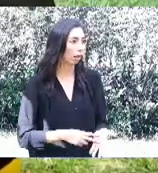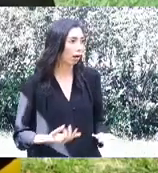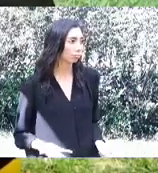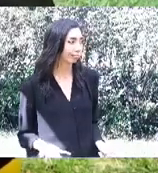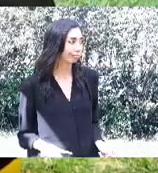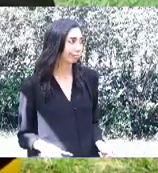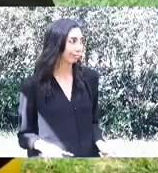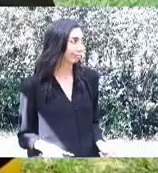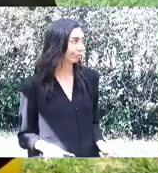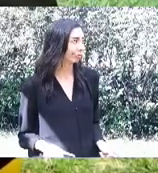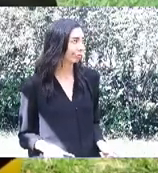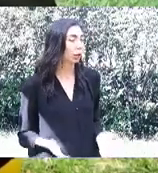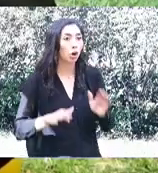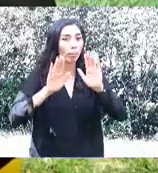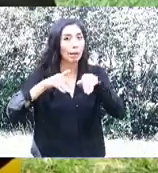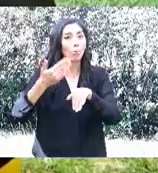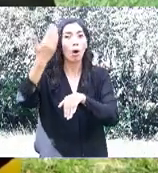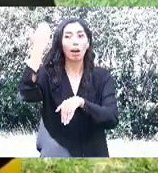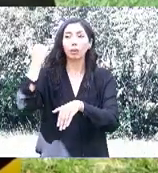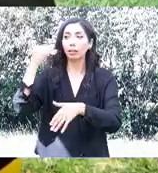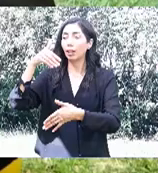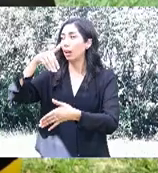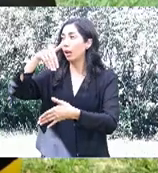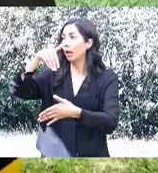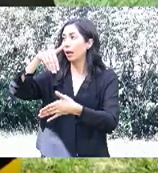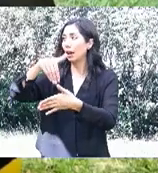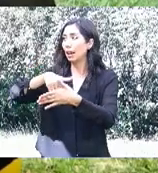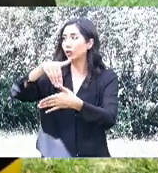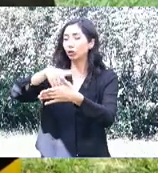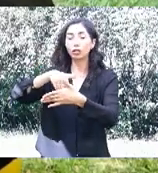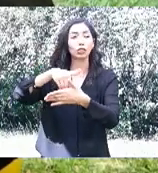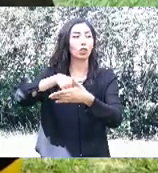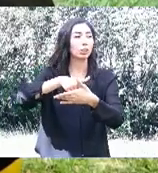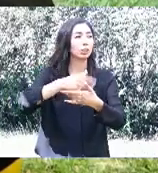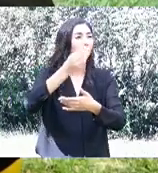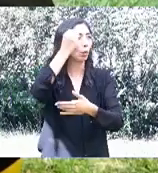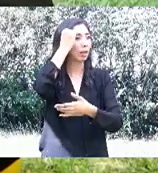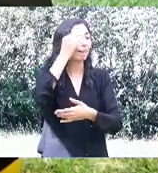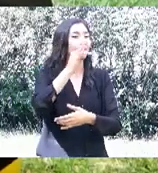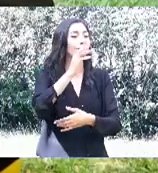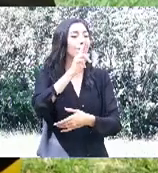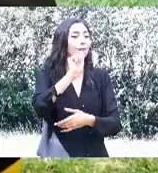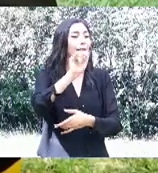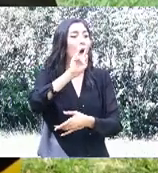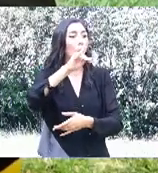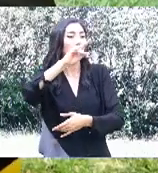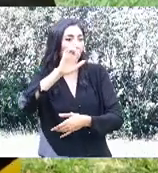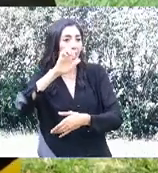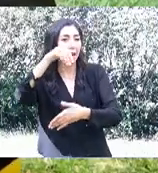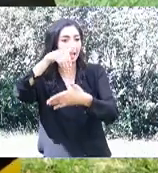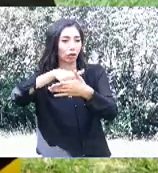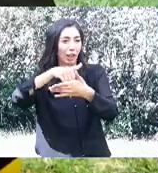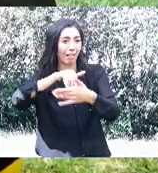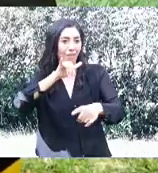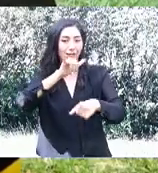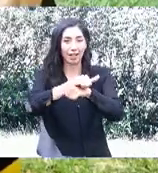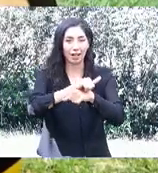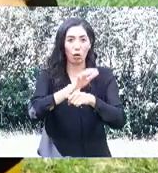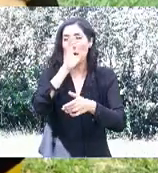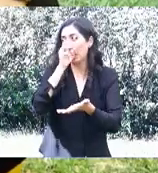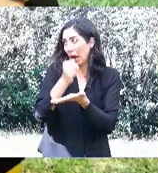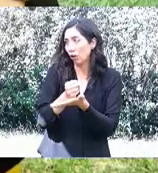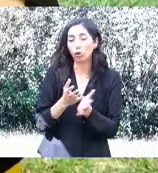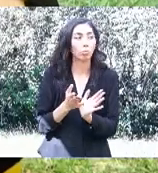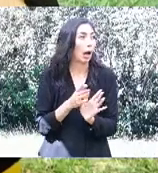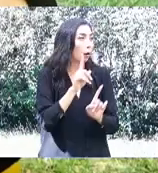pasó pasó lo mismo con las elecciones con no sé si escucharon hablar del fraude electoral que una narrativa internacional que hablaba de que Oye ojo con